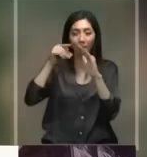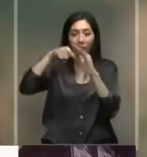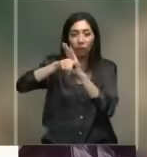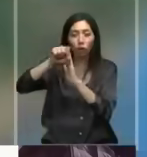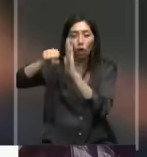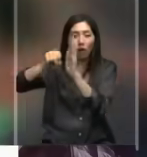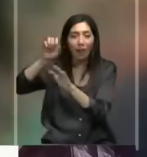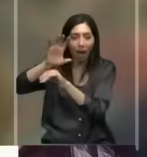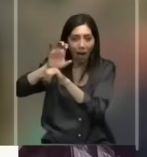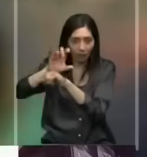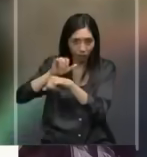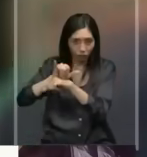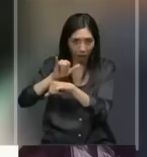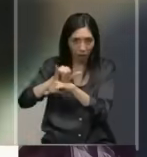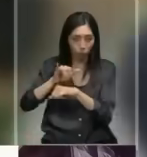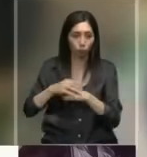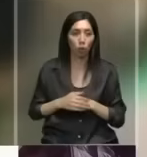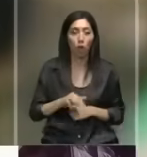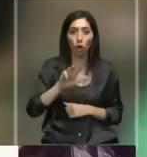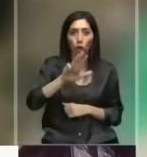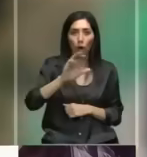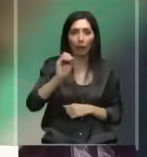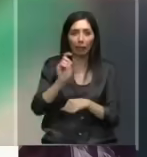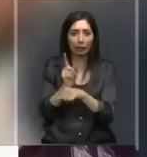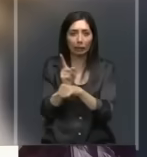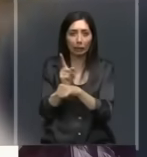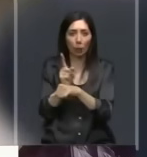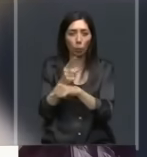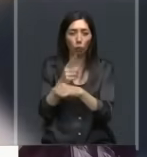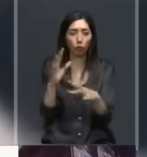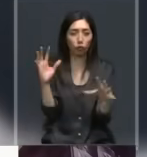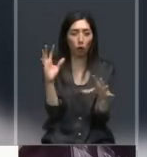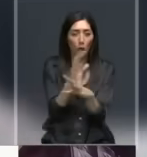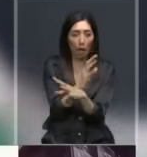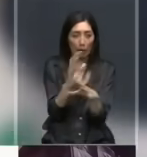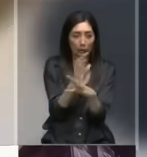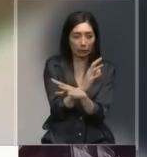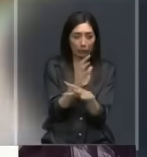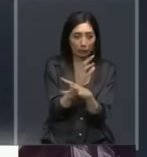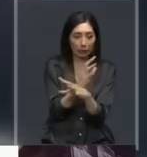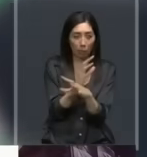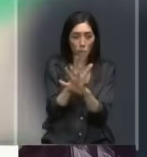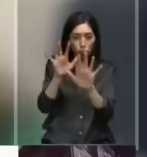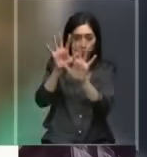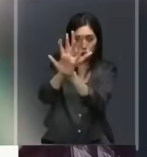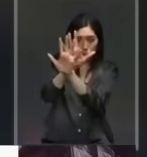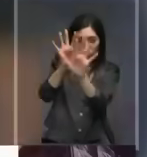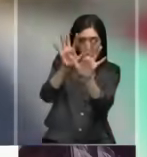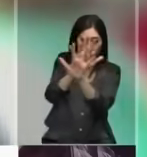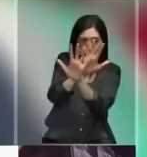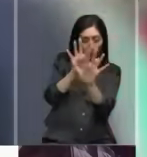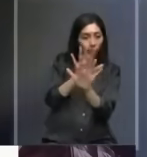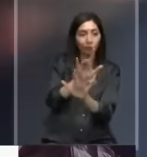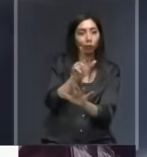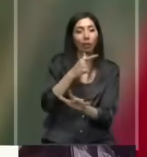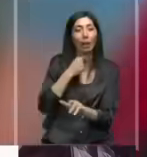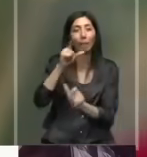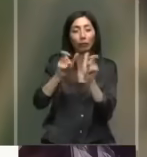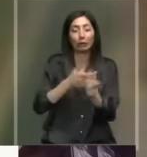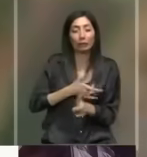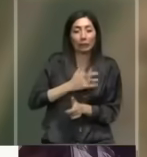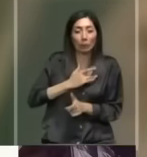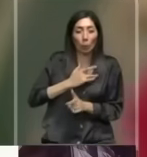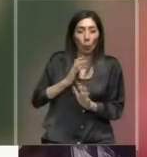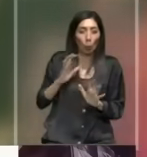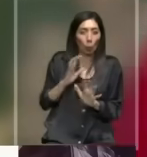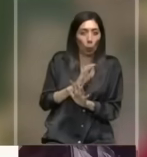Son 90 segundos de una situación en extremo violenta que tomamos la precaución de difuminar, no solo para evitar herir cualquier sensibilidad por la crudeza